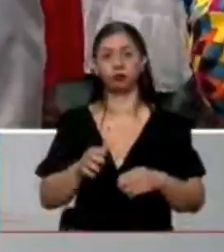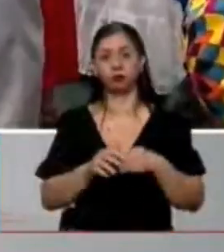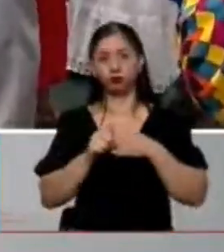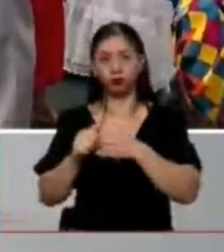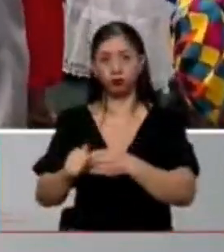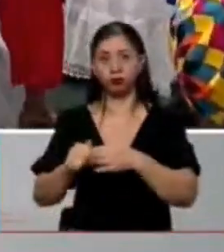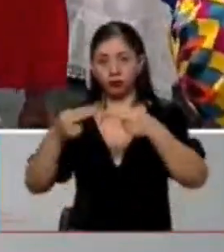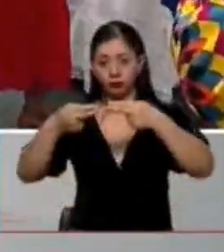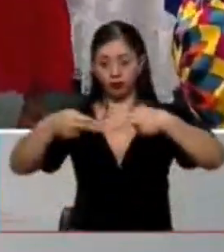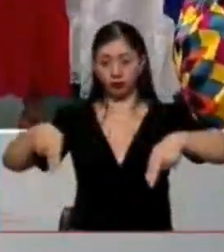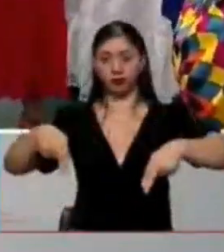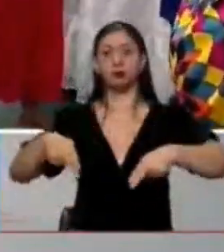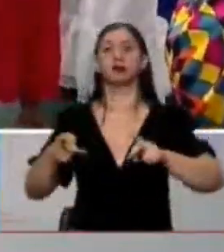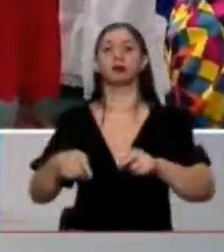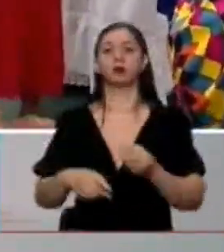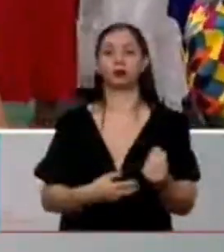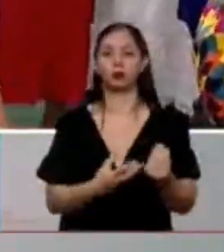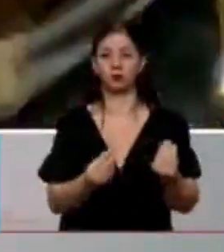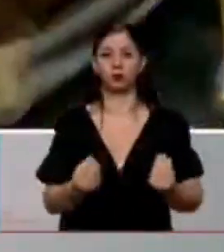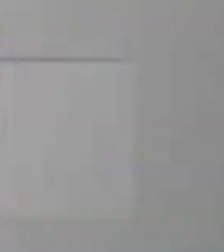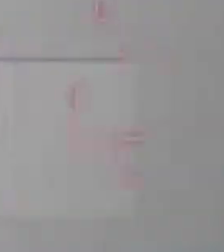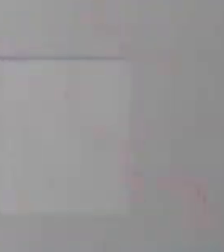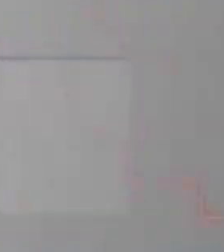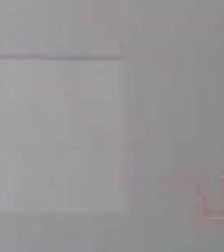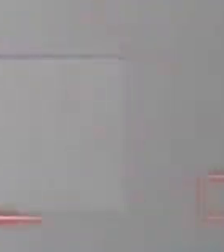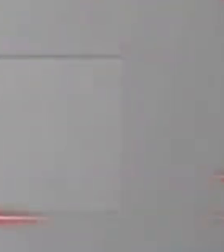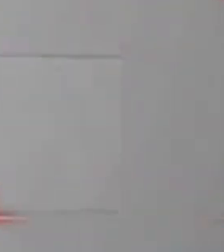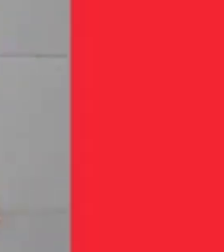género y otra a poblaciones vulnerables.